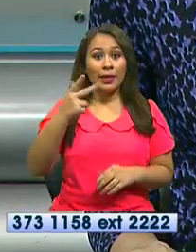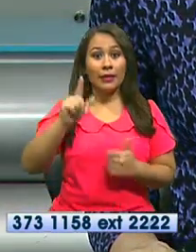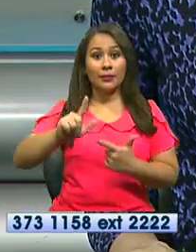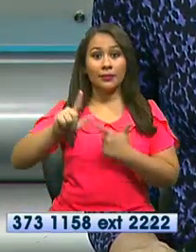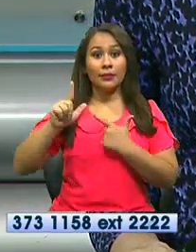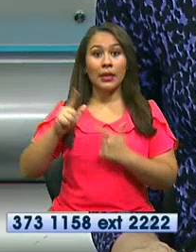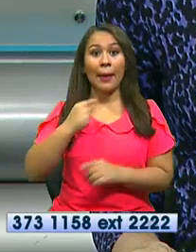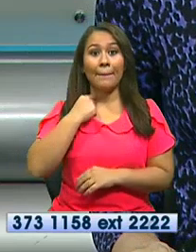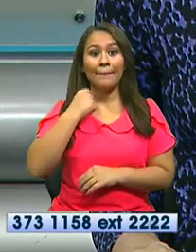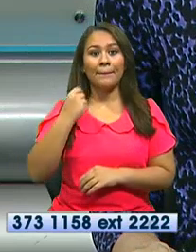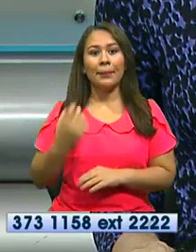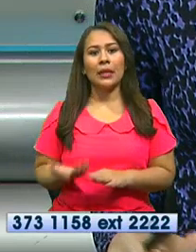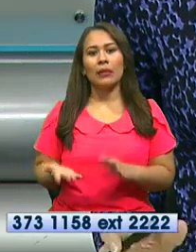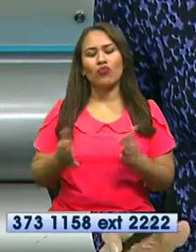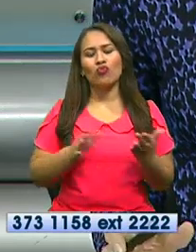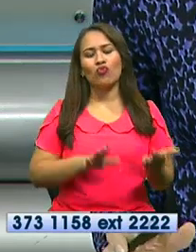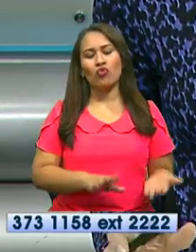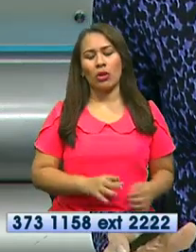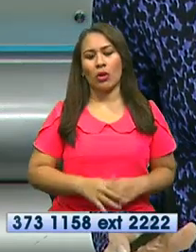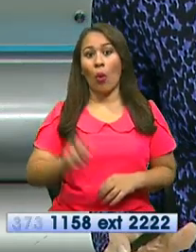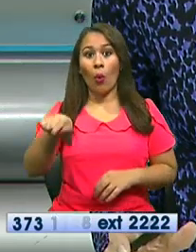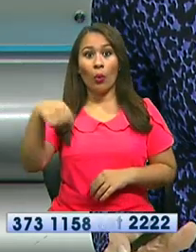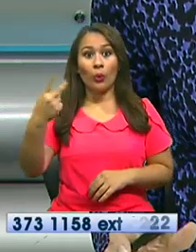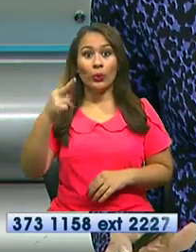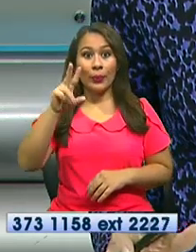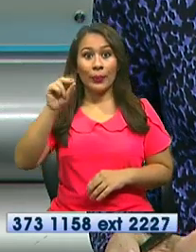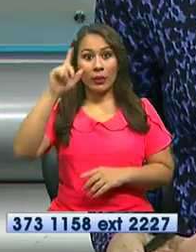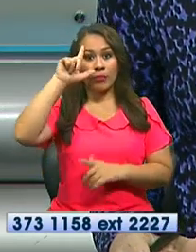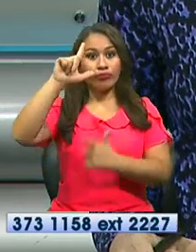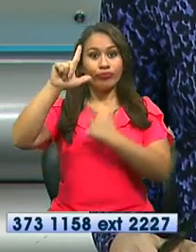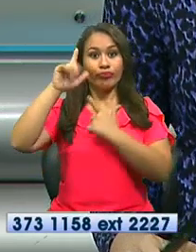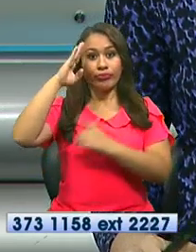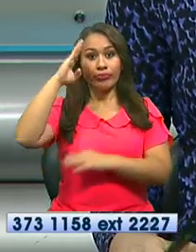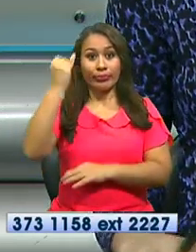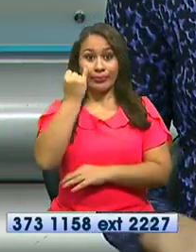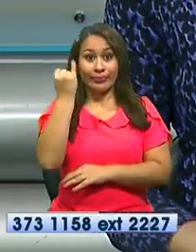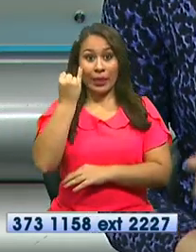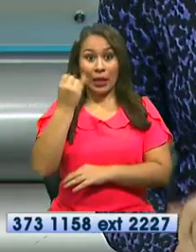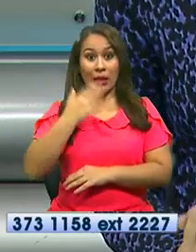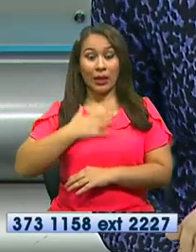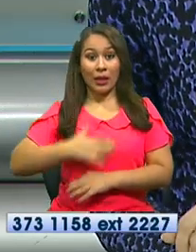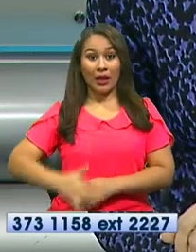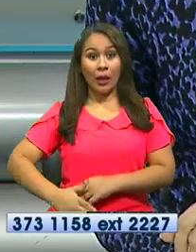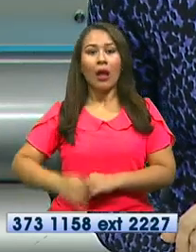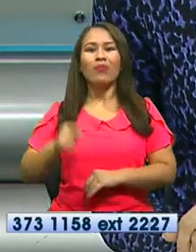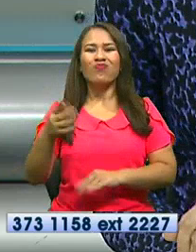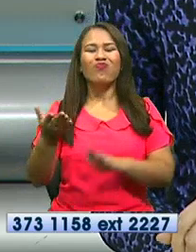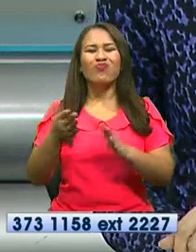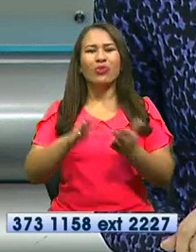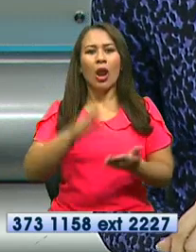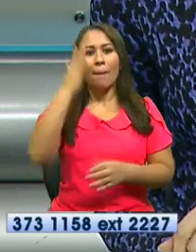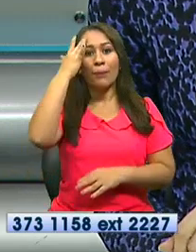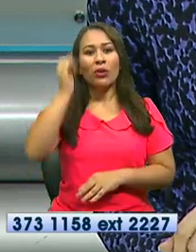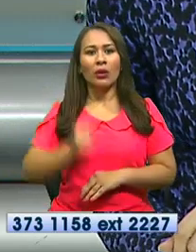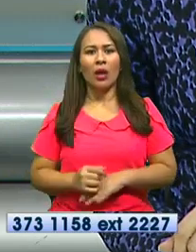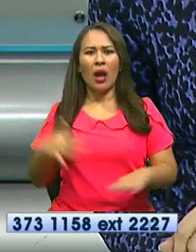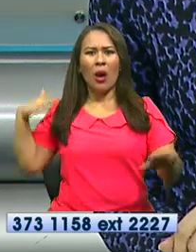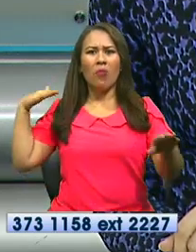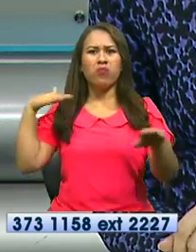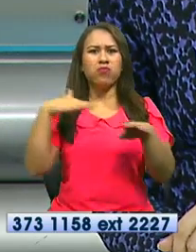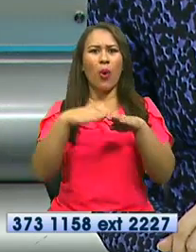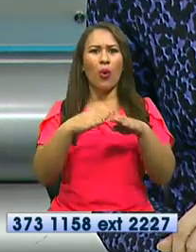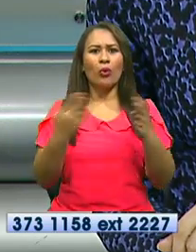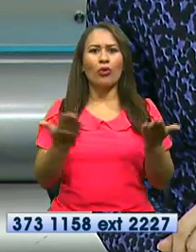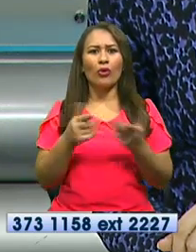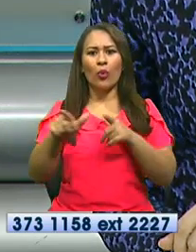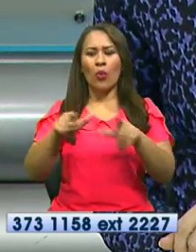Militares perdieron la vida y otros 20 resultaron heridos cuando el camión en el que se transportaban se accidentó a 2 kilómetros del